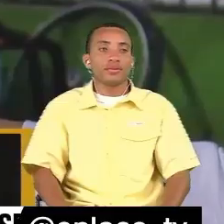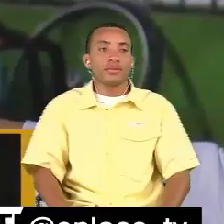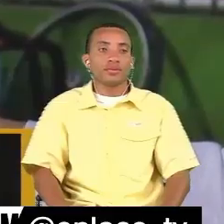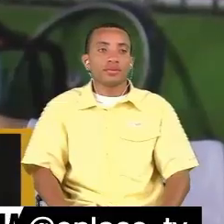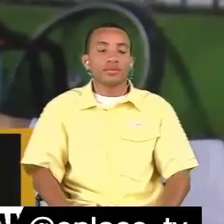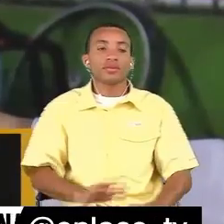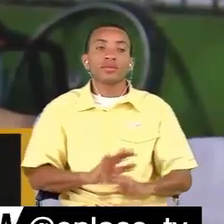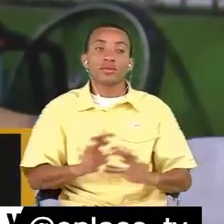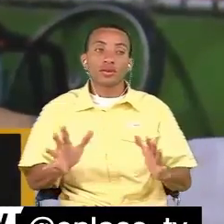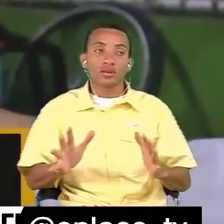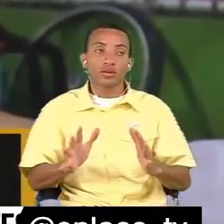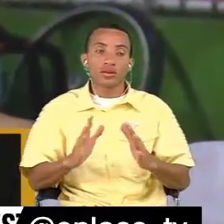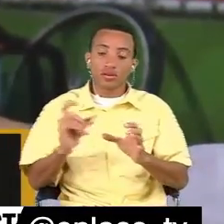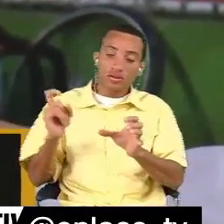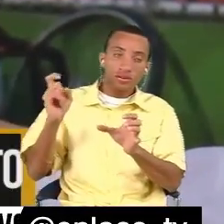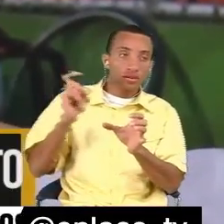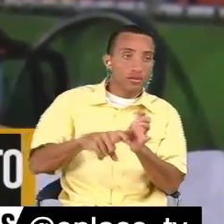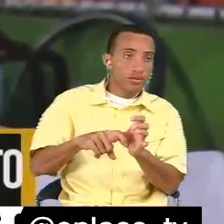esto fue que me metieron a mí.